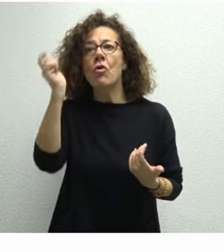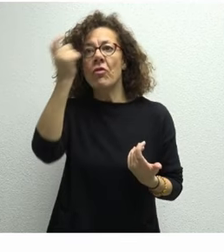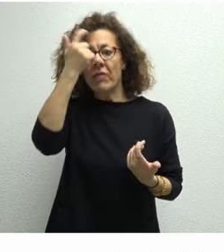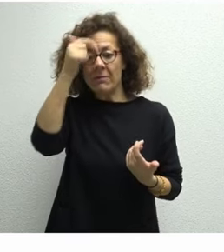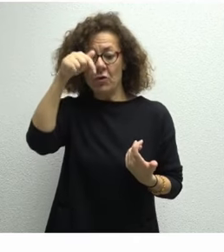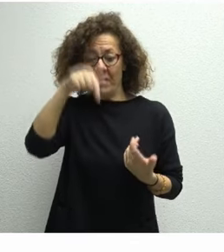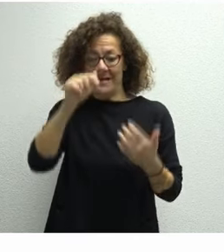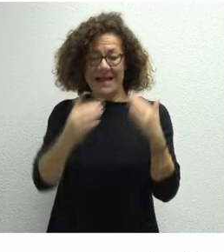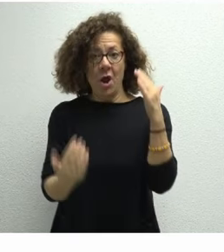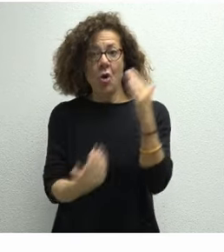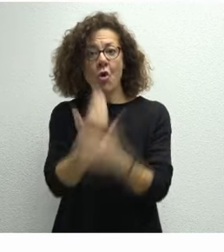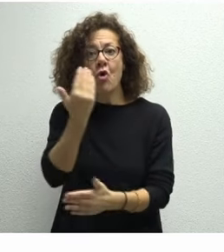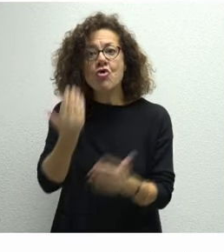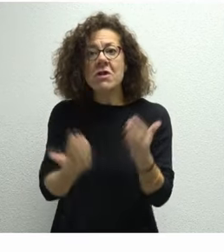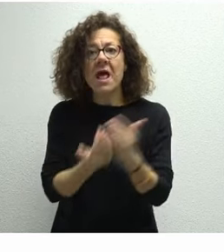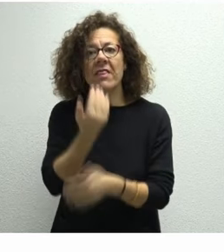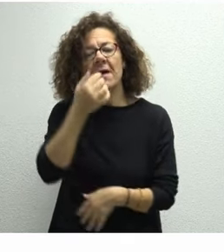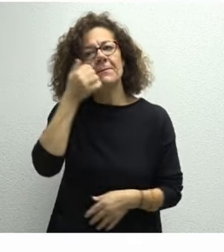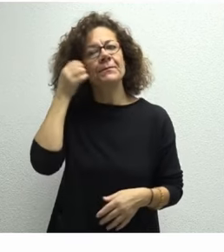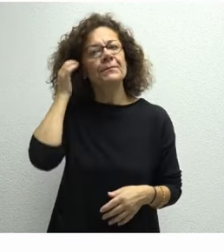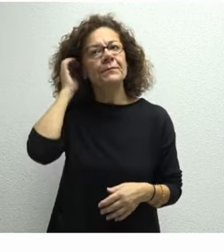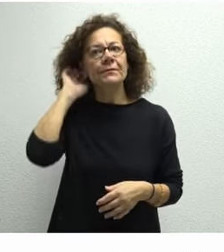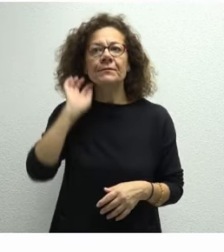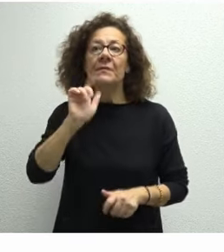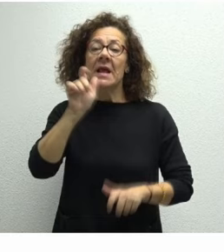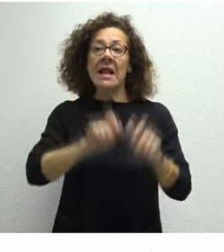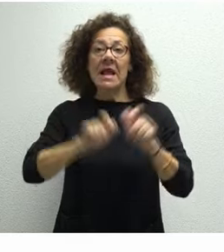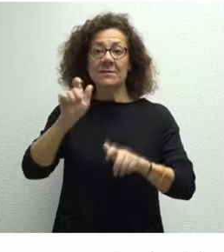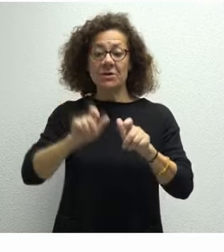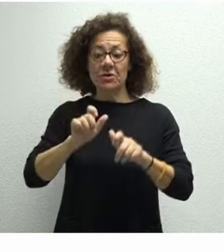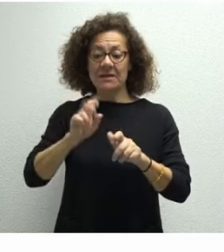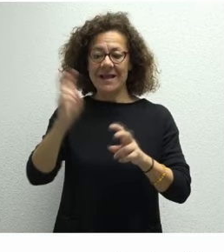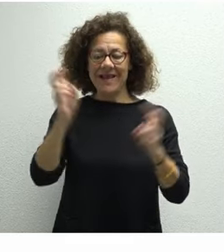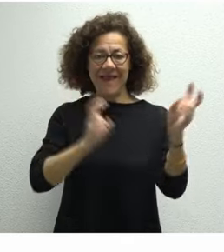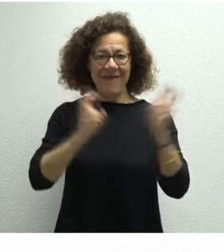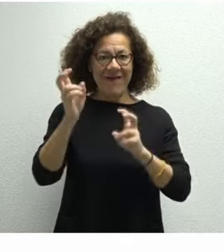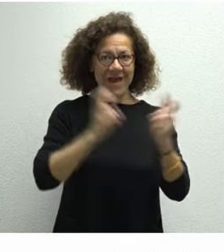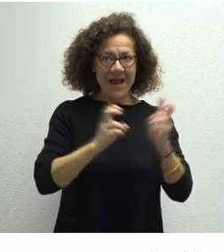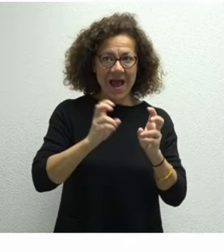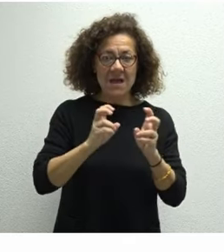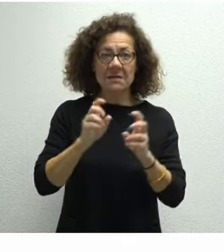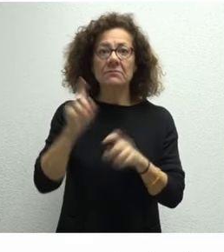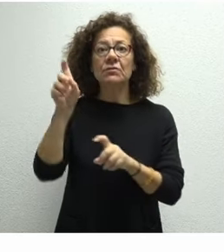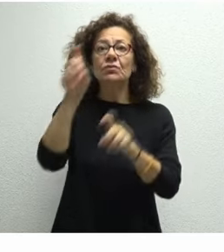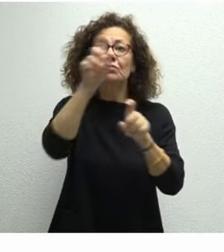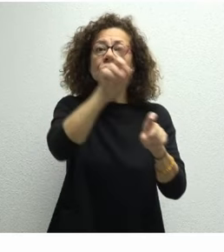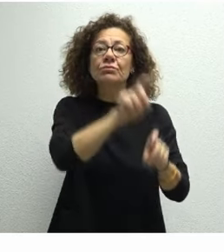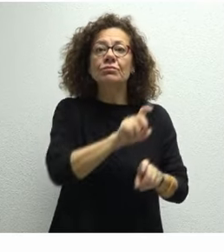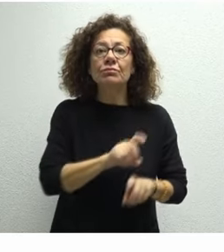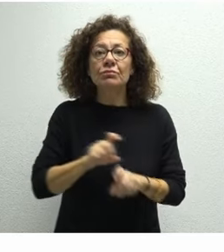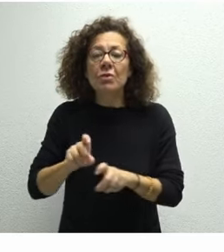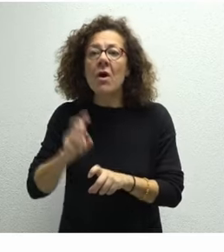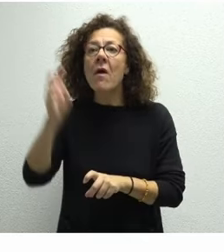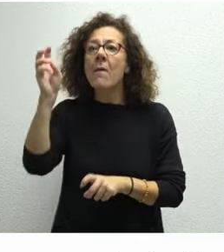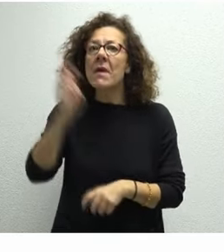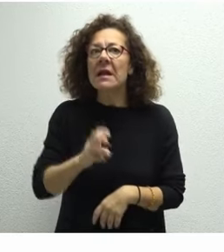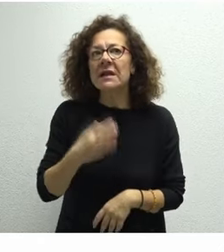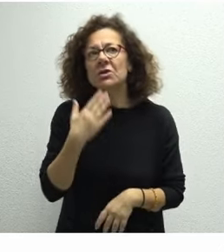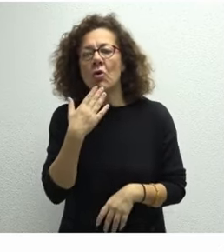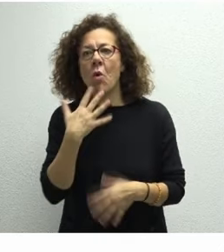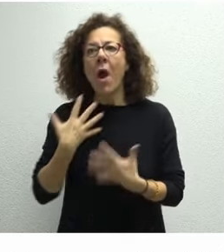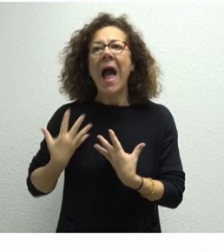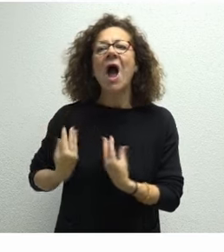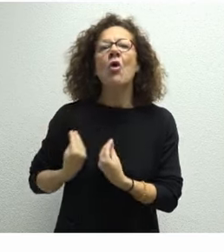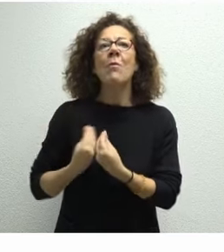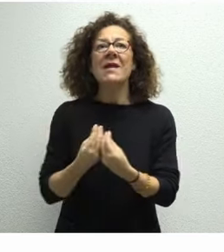jornada y que las personas que vengáis de los distintos territorios venis un poco como acompañados